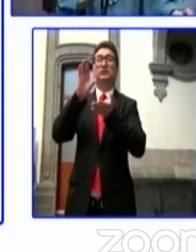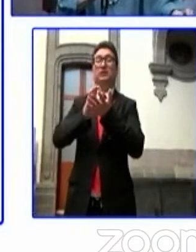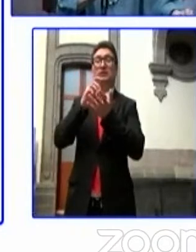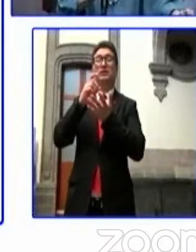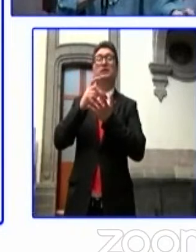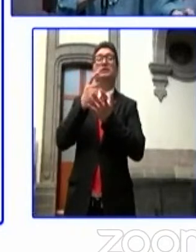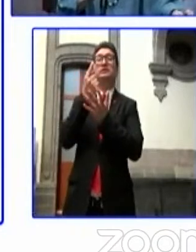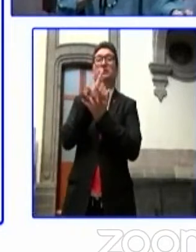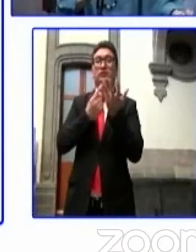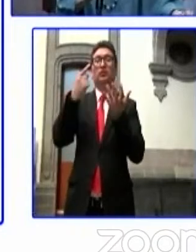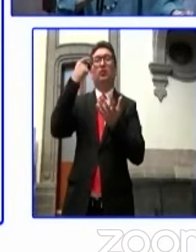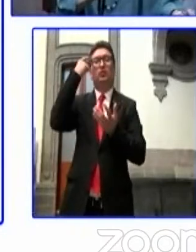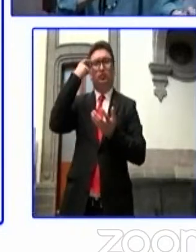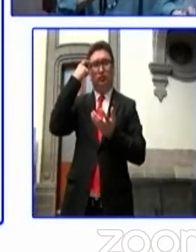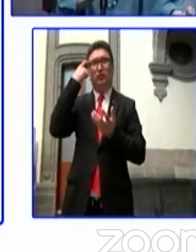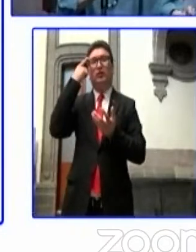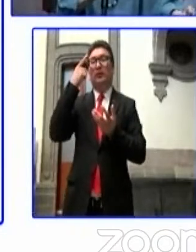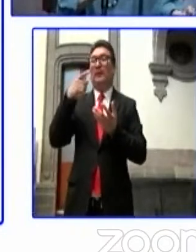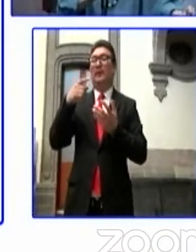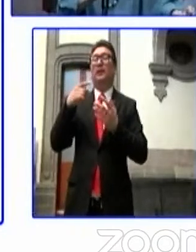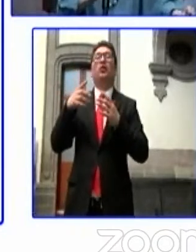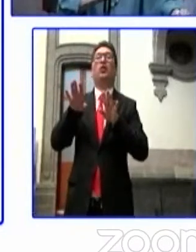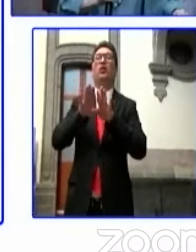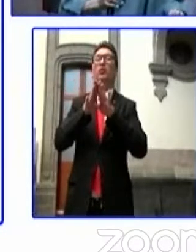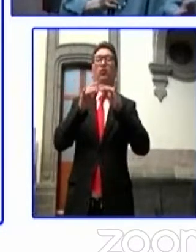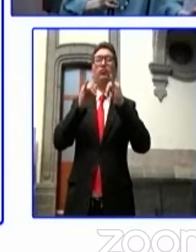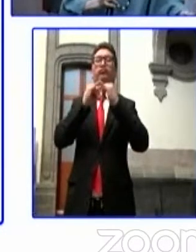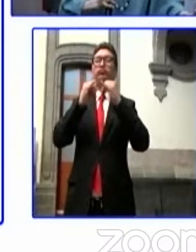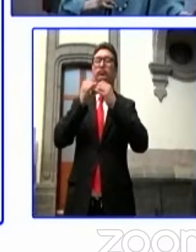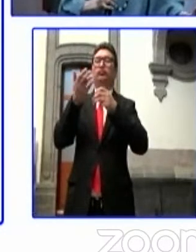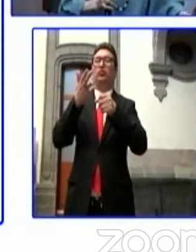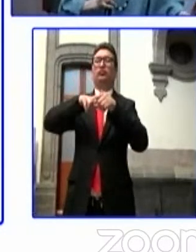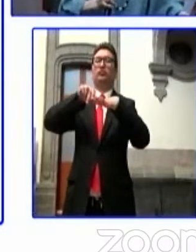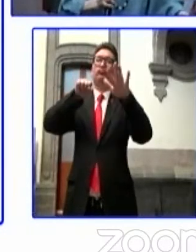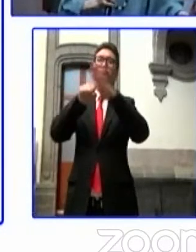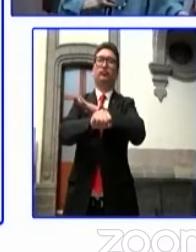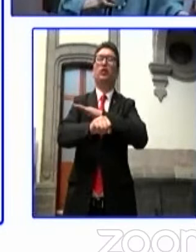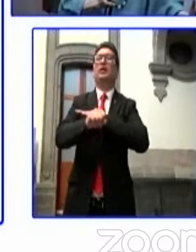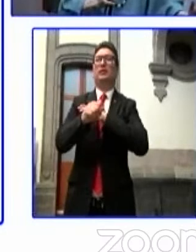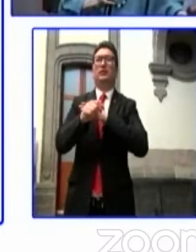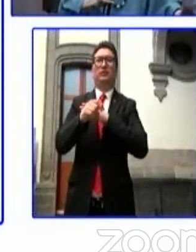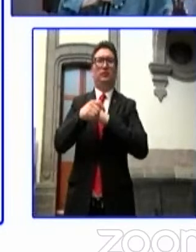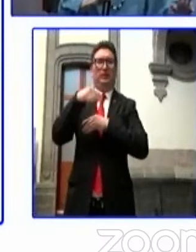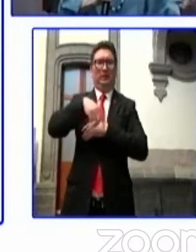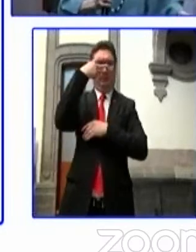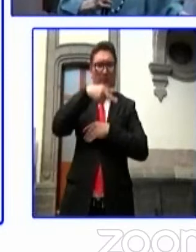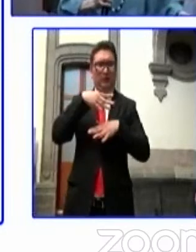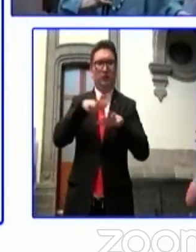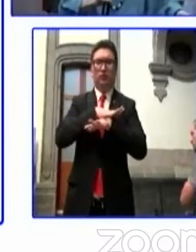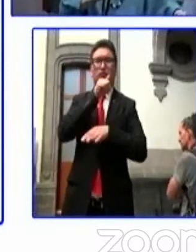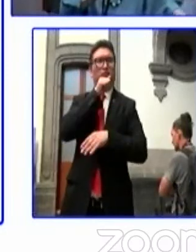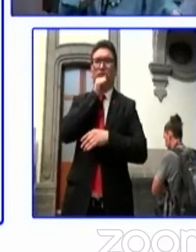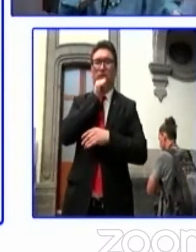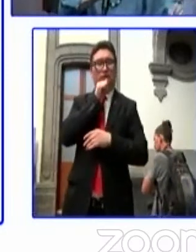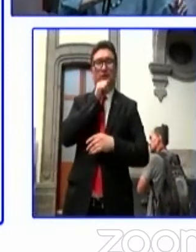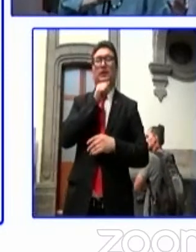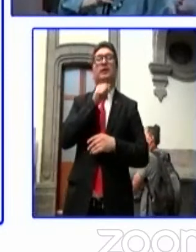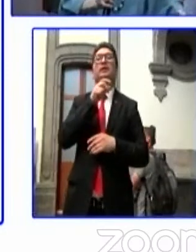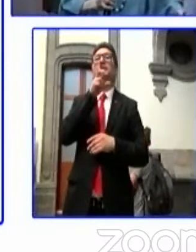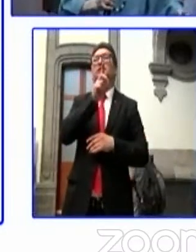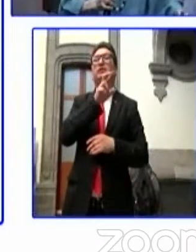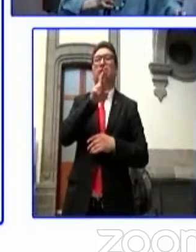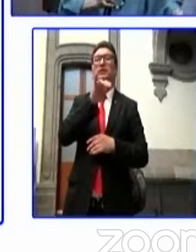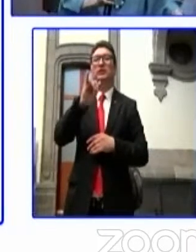e intelectual institucionalizadas. Esto no ha cambiado en México. Disability Rights International,